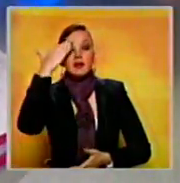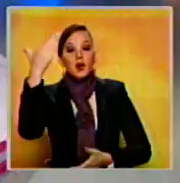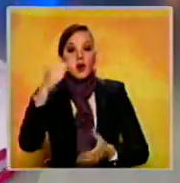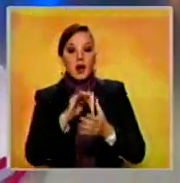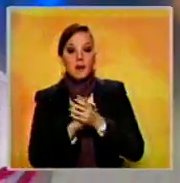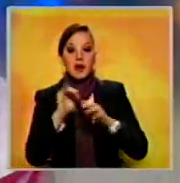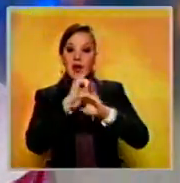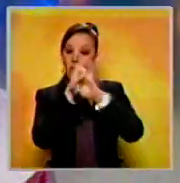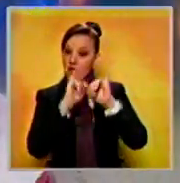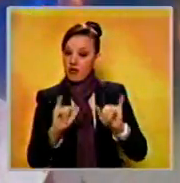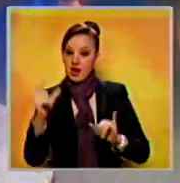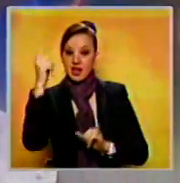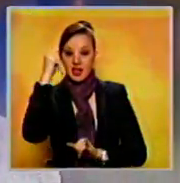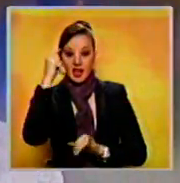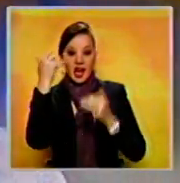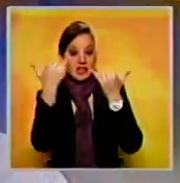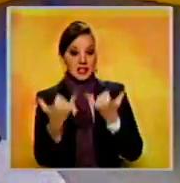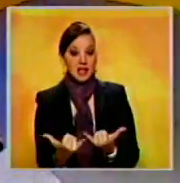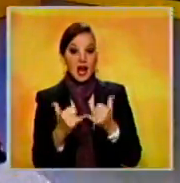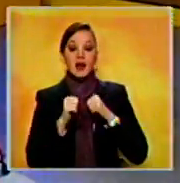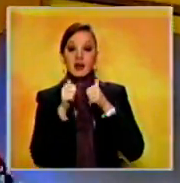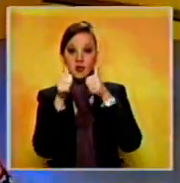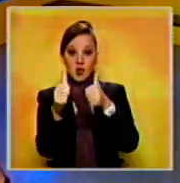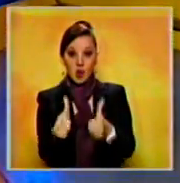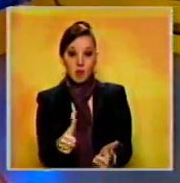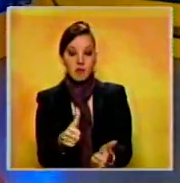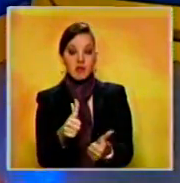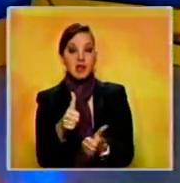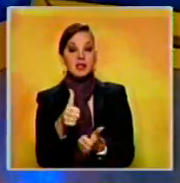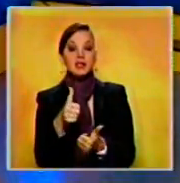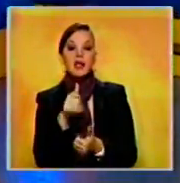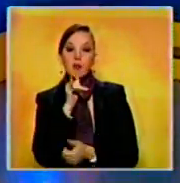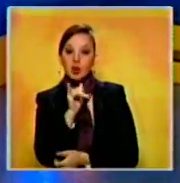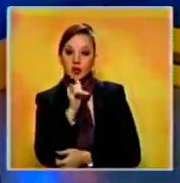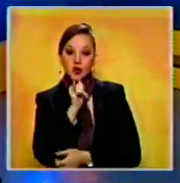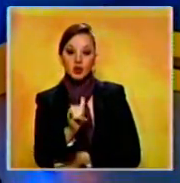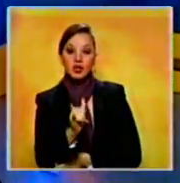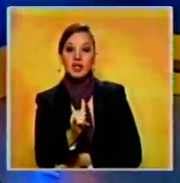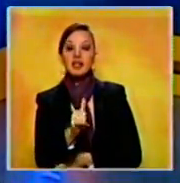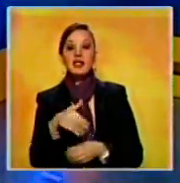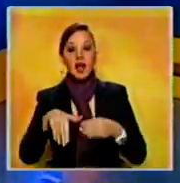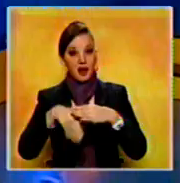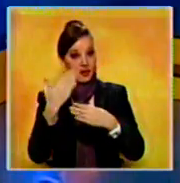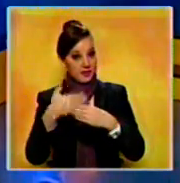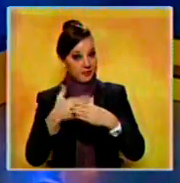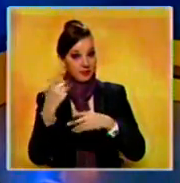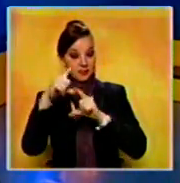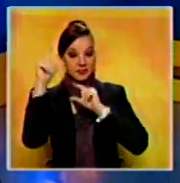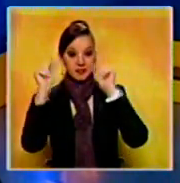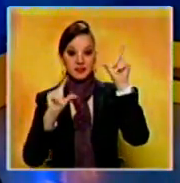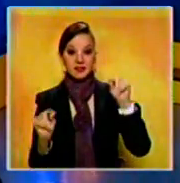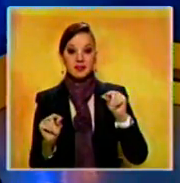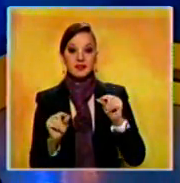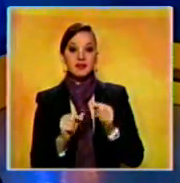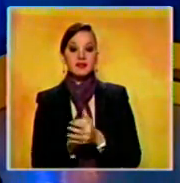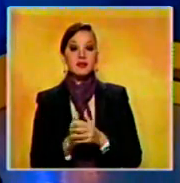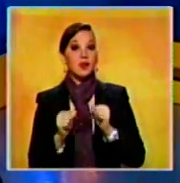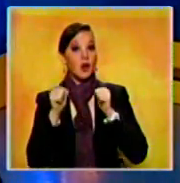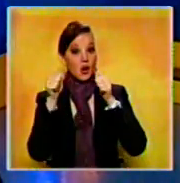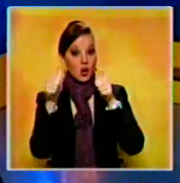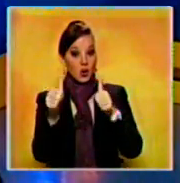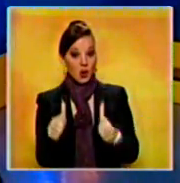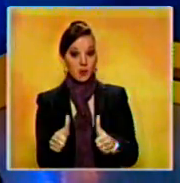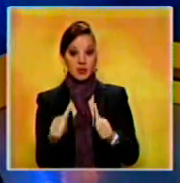amigos, feliz día. Yo soy Yolimar Hernández y desde ya comenzamos nuestro acostumbrado recorrido por las noticias del entretenimiento aquí en Estrenos y Estrellas. Y arrancamos